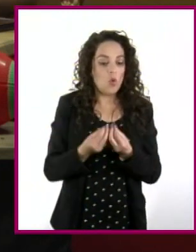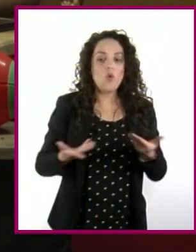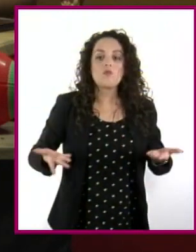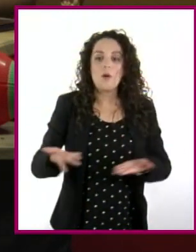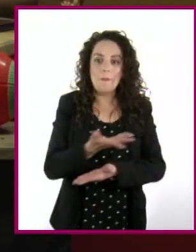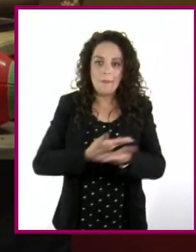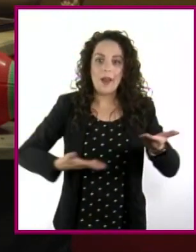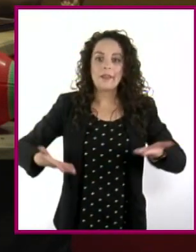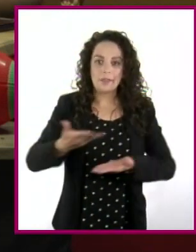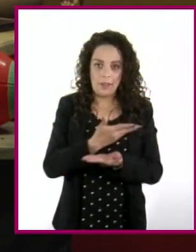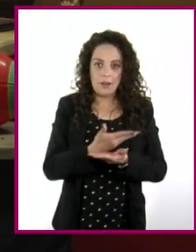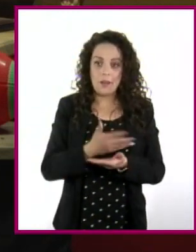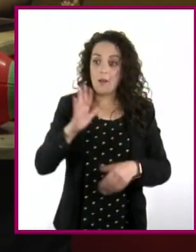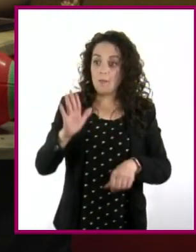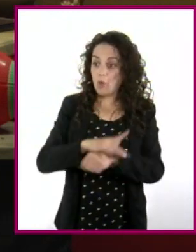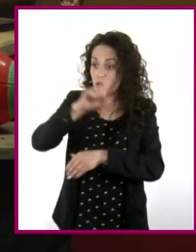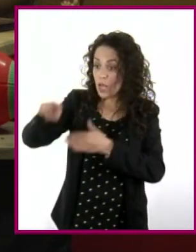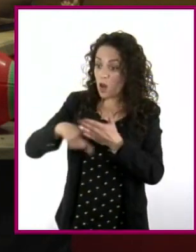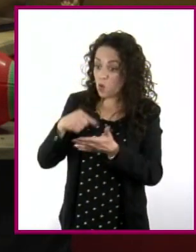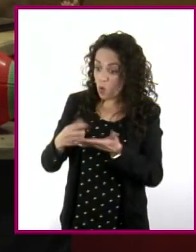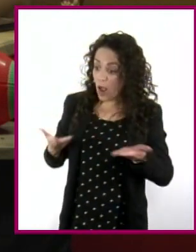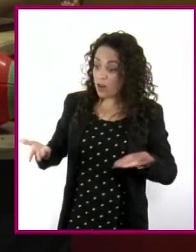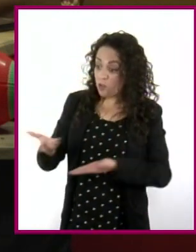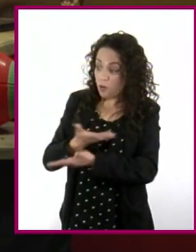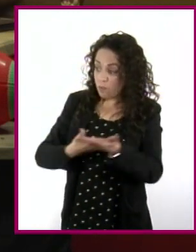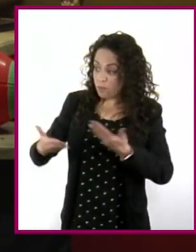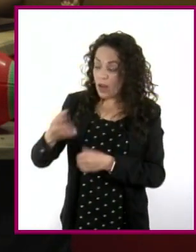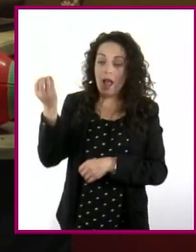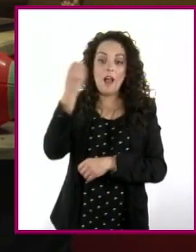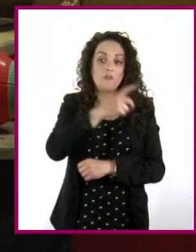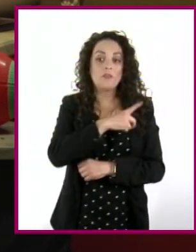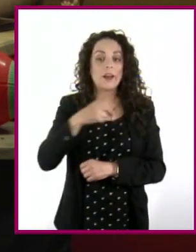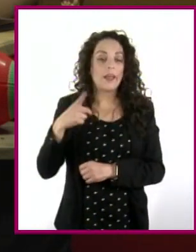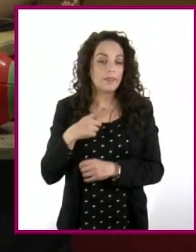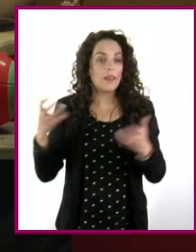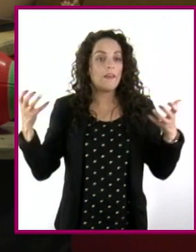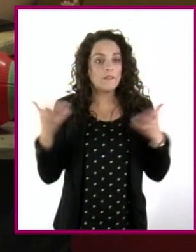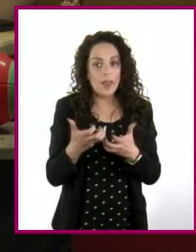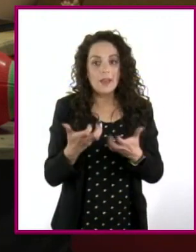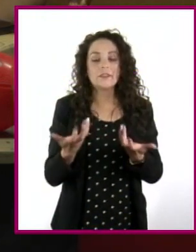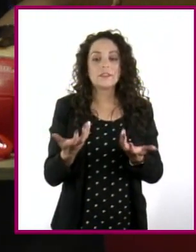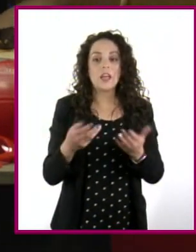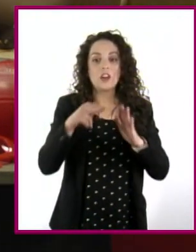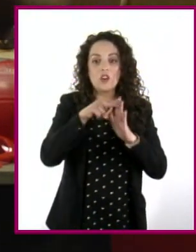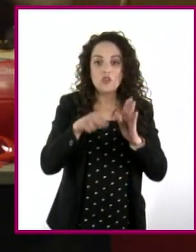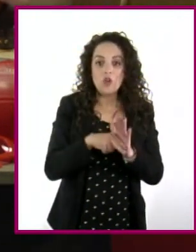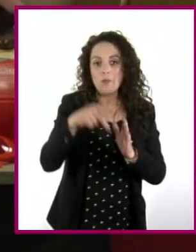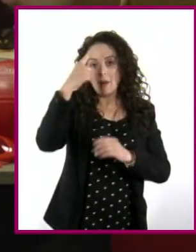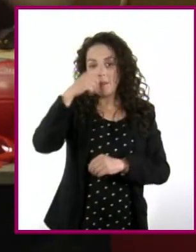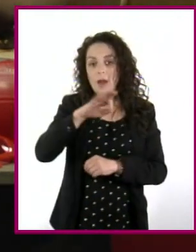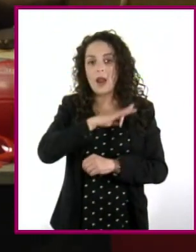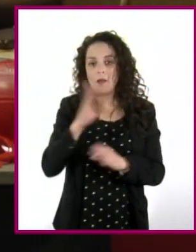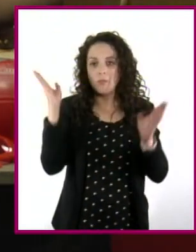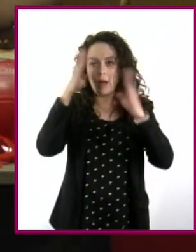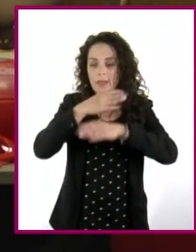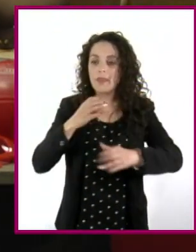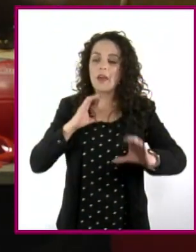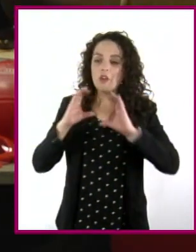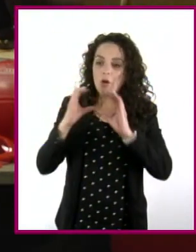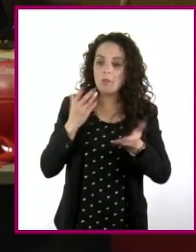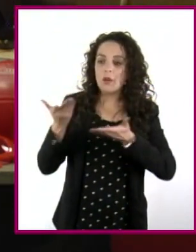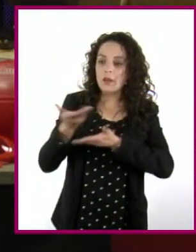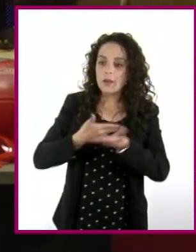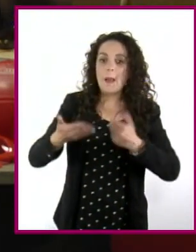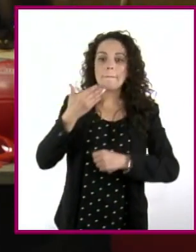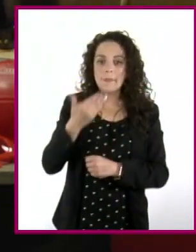el espacio, tenemos la necesidad de emitir y recibir mensajes para normar y organizar la convivencia. Y los espacios pueden ser el hogar,